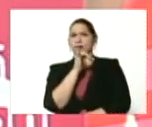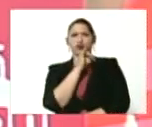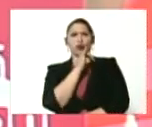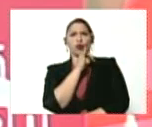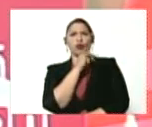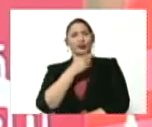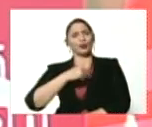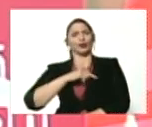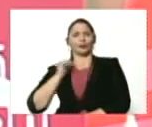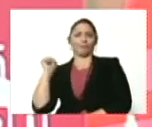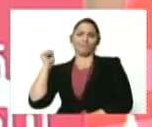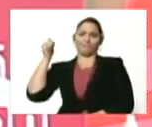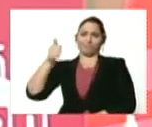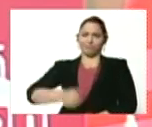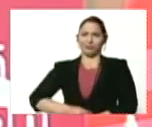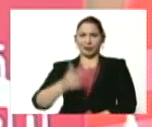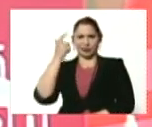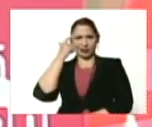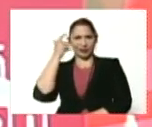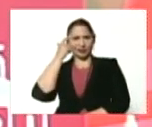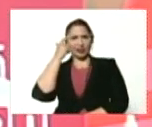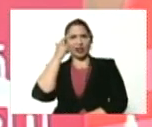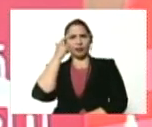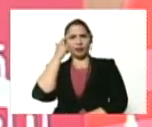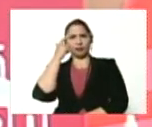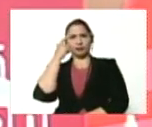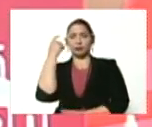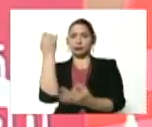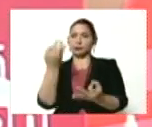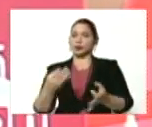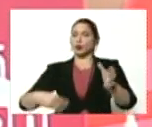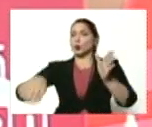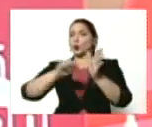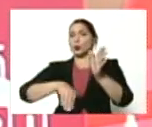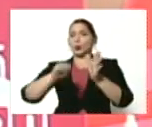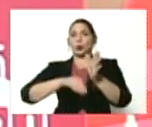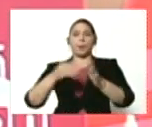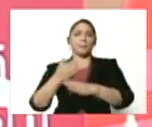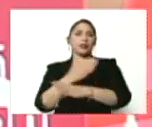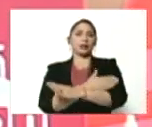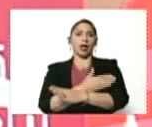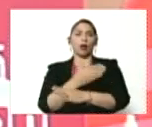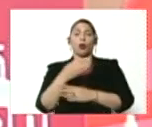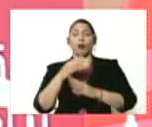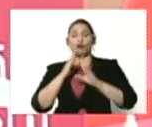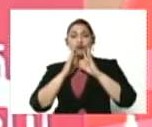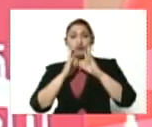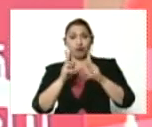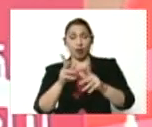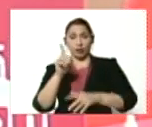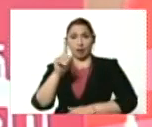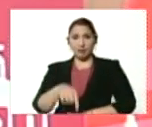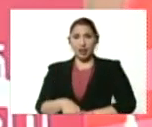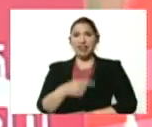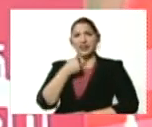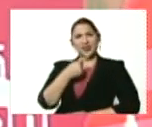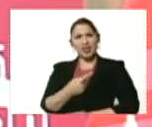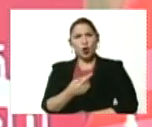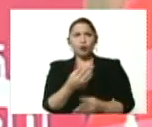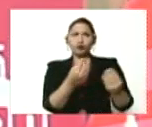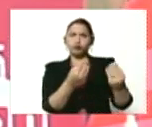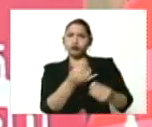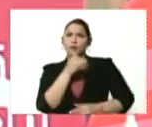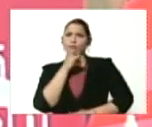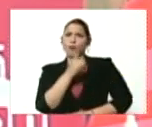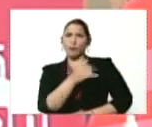que ya hemos dado de manera consuetudinaria en el pasado. Y además de que corroboró muchas